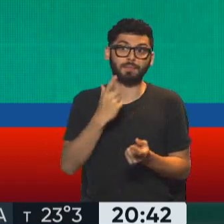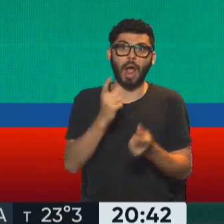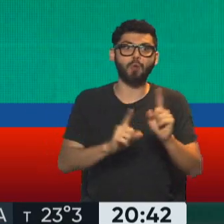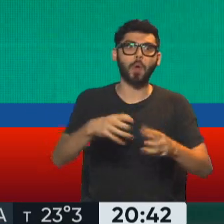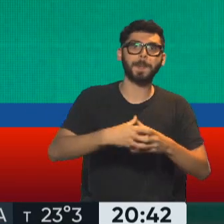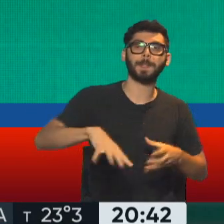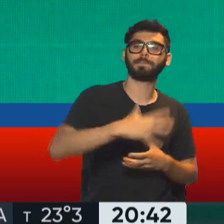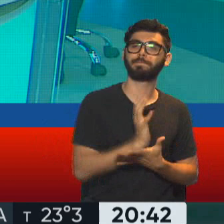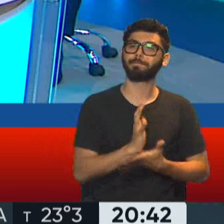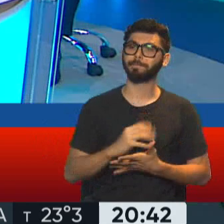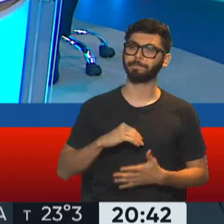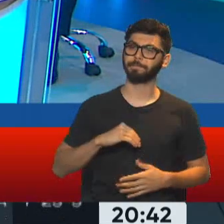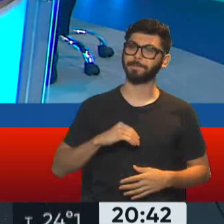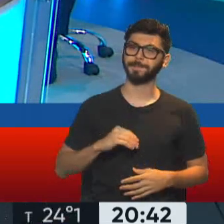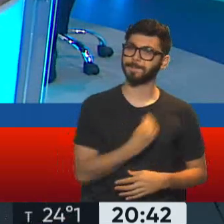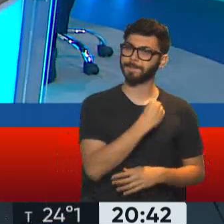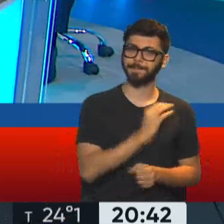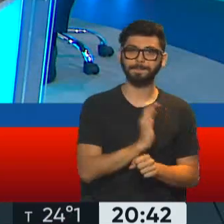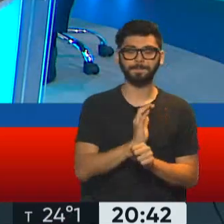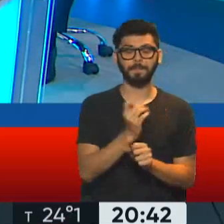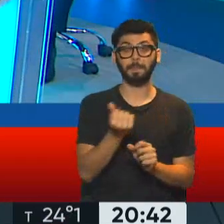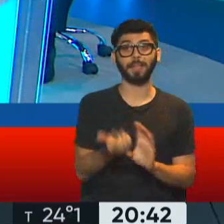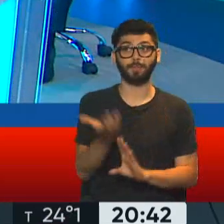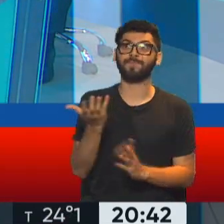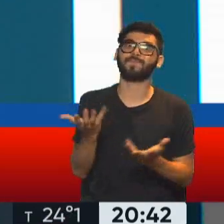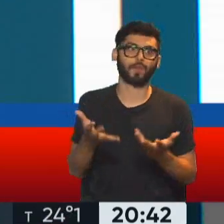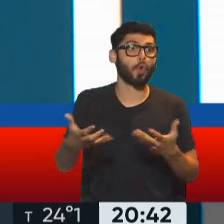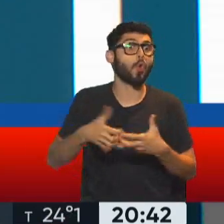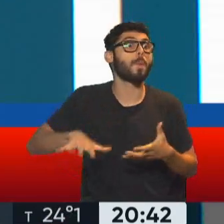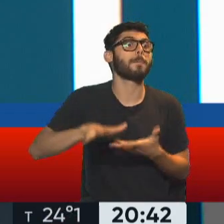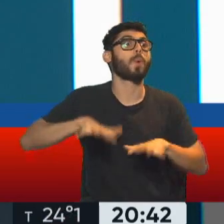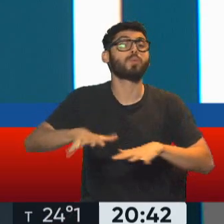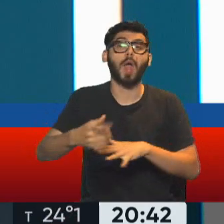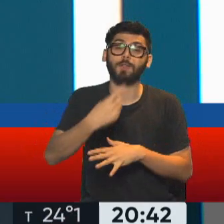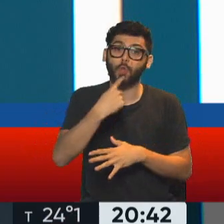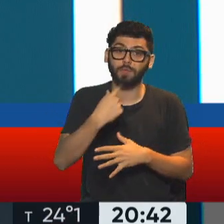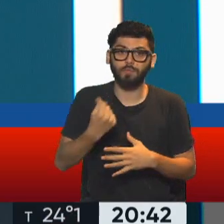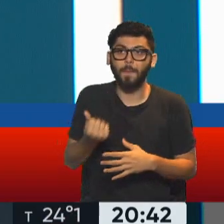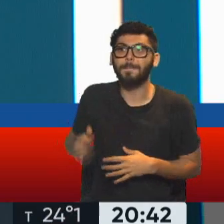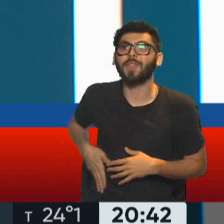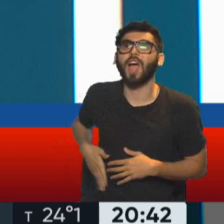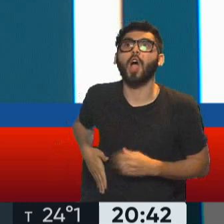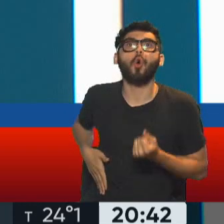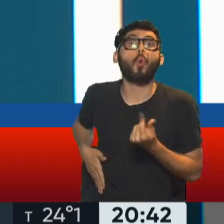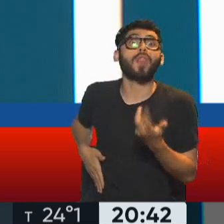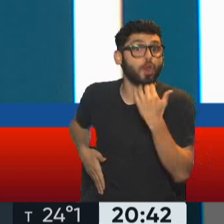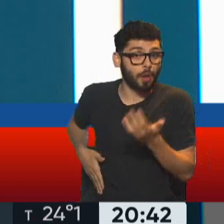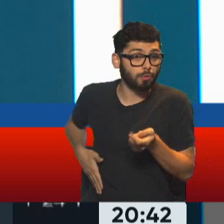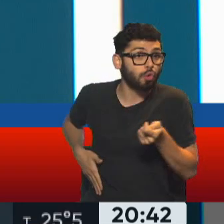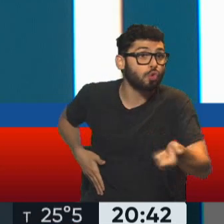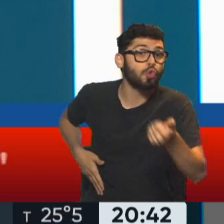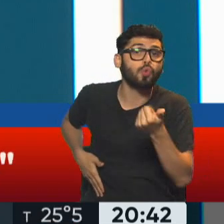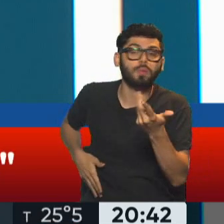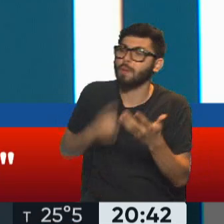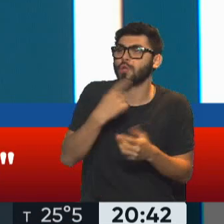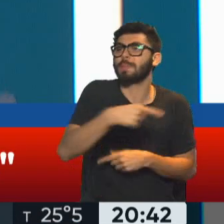tanto decepcionado. El tema del incremento de precios es muy duro para los sectores populares. Es no saber cuánto tengo en el bolsillo. No sé cuánto, yo vuelvo la semana